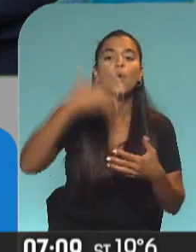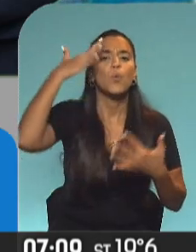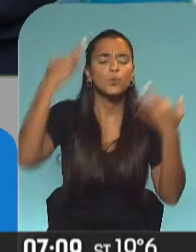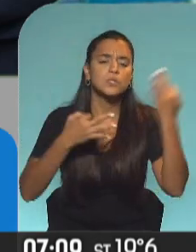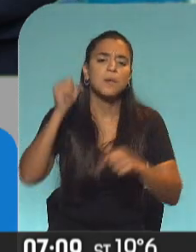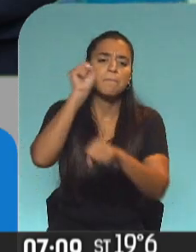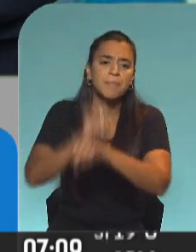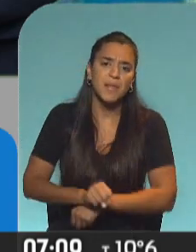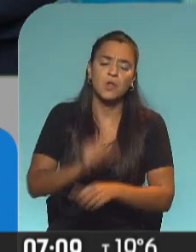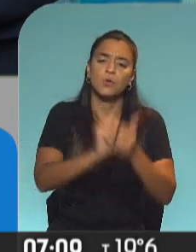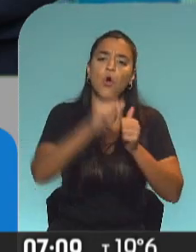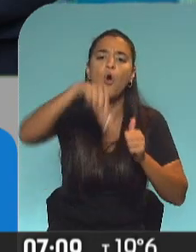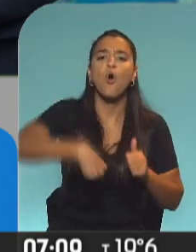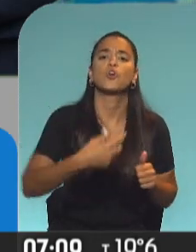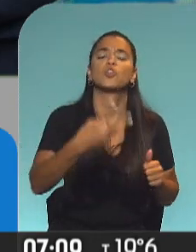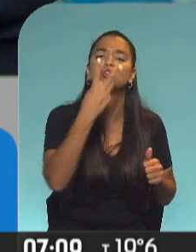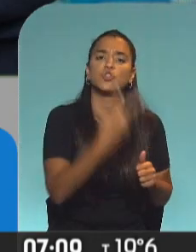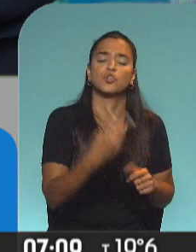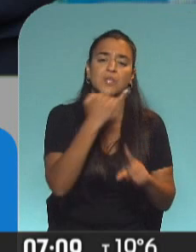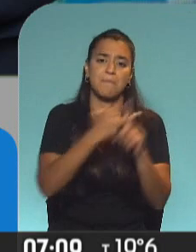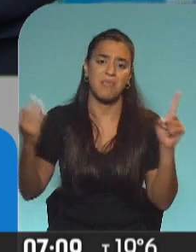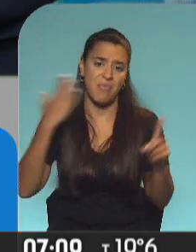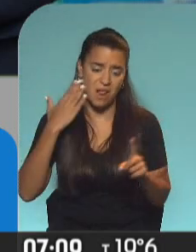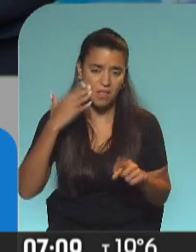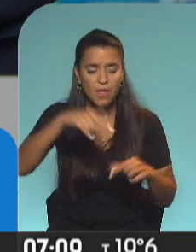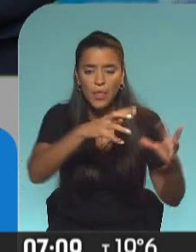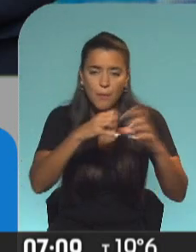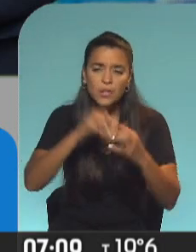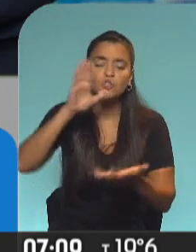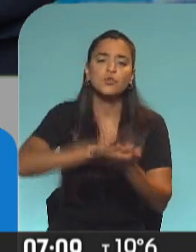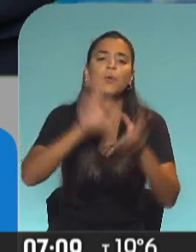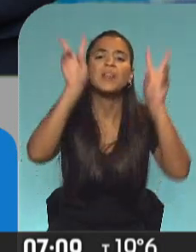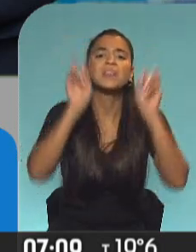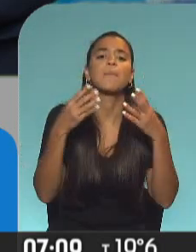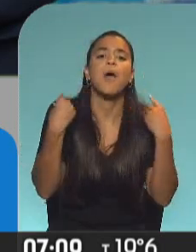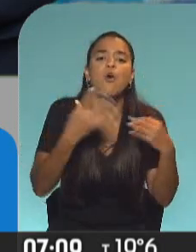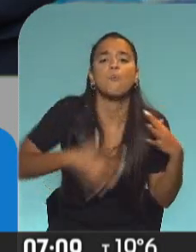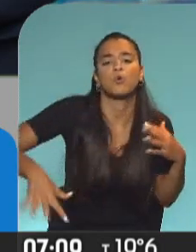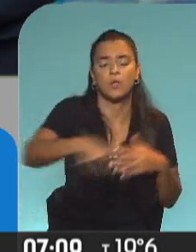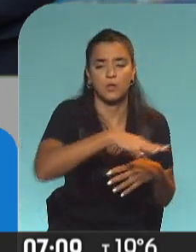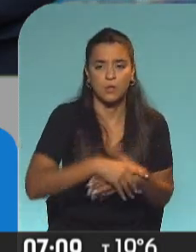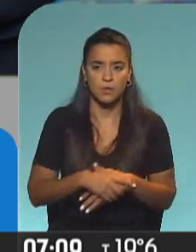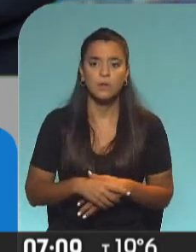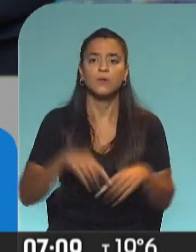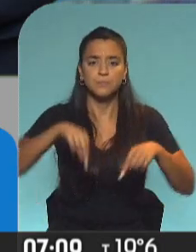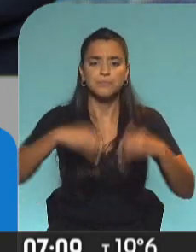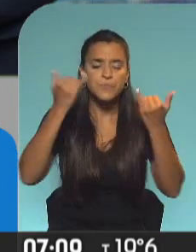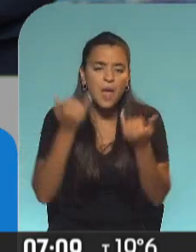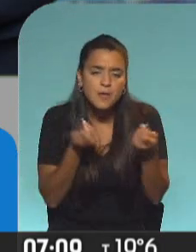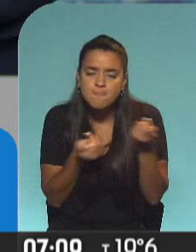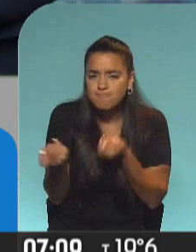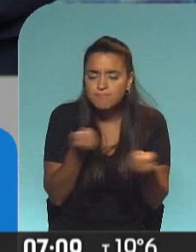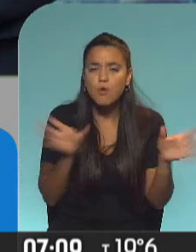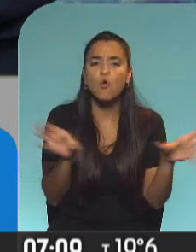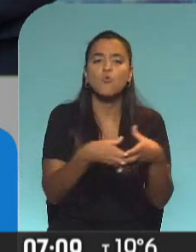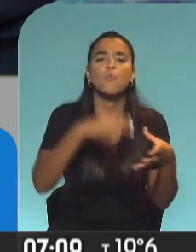ciudad de Rosario, hoy a las 14:30, se va a debatir la cuestión de la competencia territorial. Hay una maniobra del